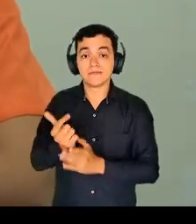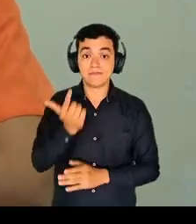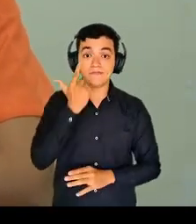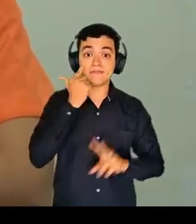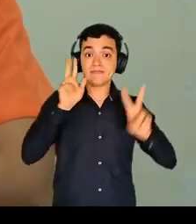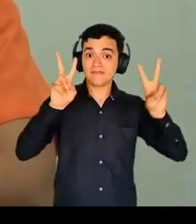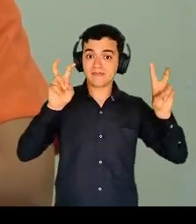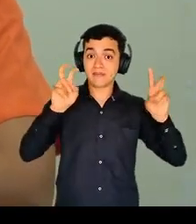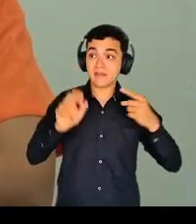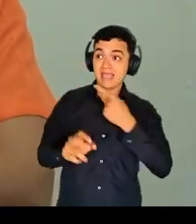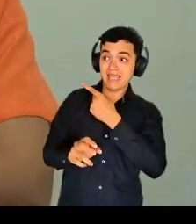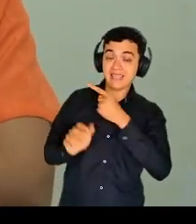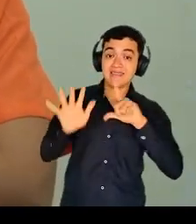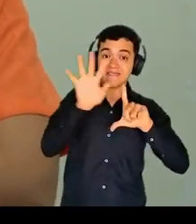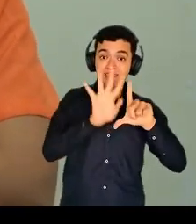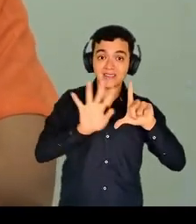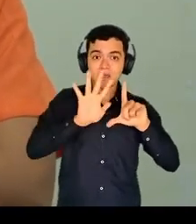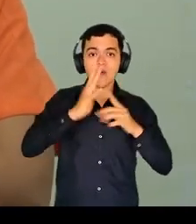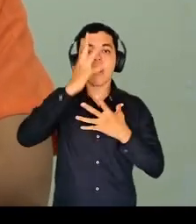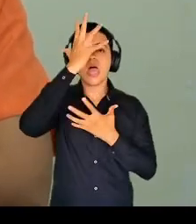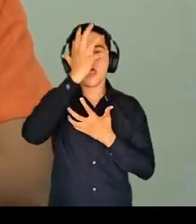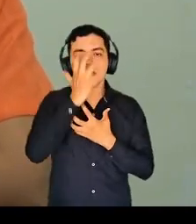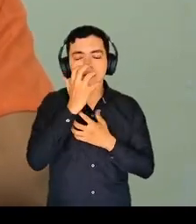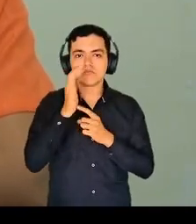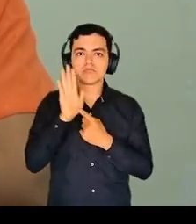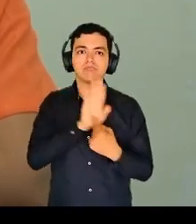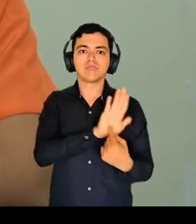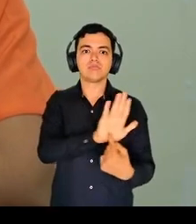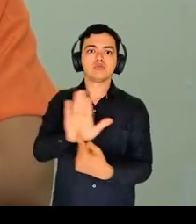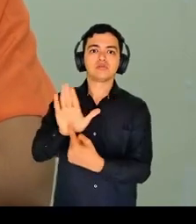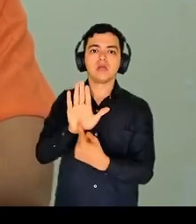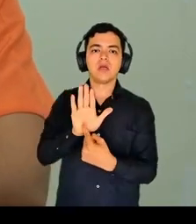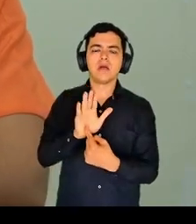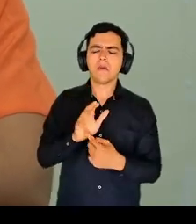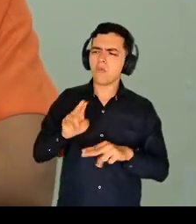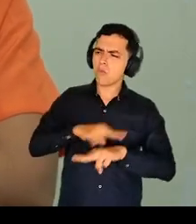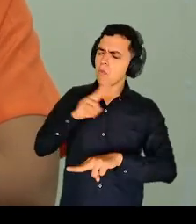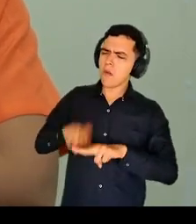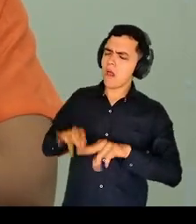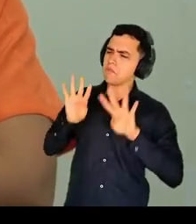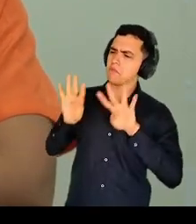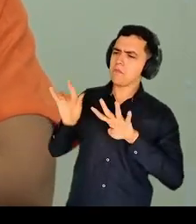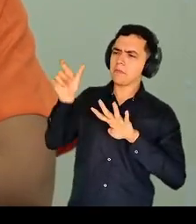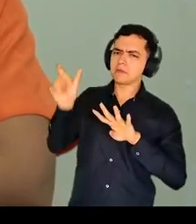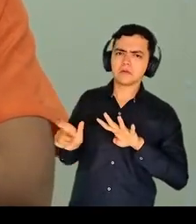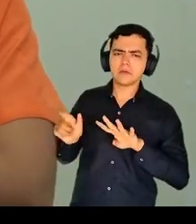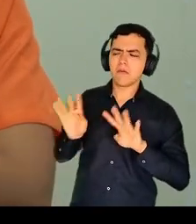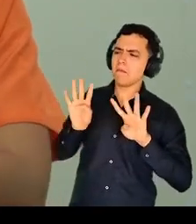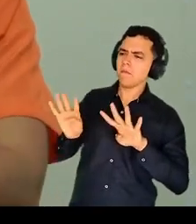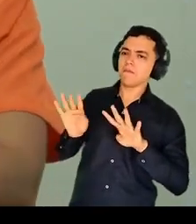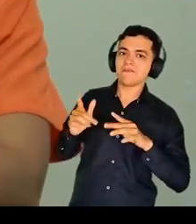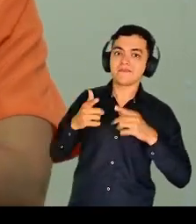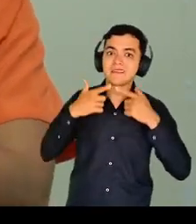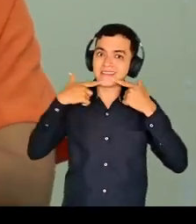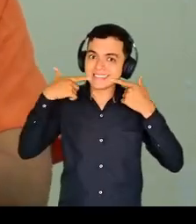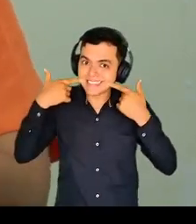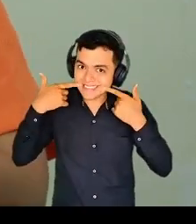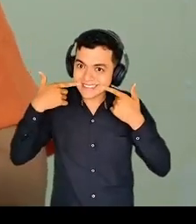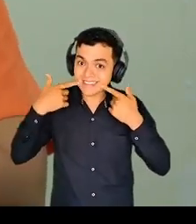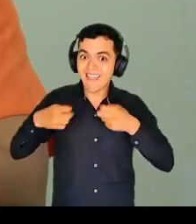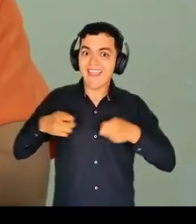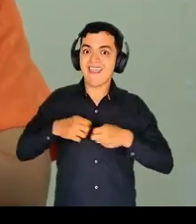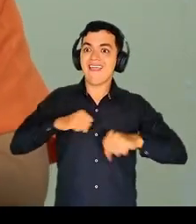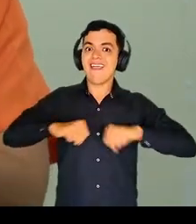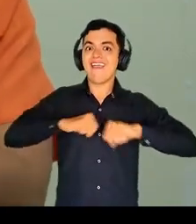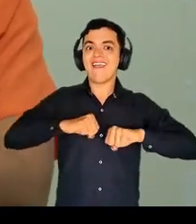anterior video, la depresión muestra señales que a simple vista pueden pasar desapercibidas. La sonrisa,